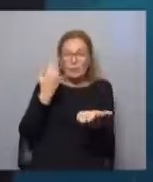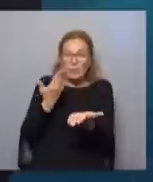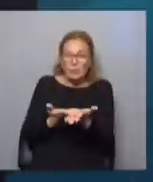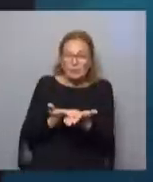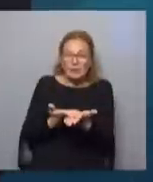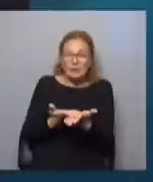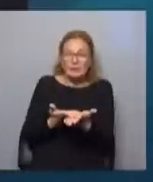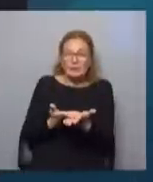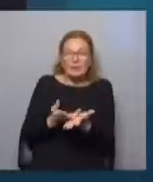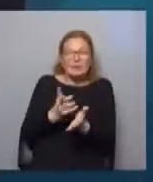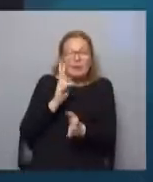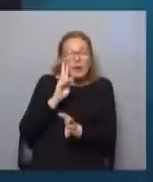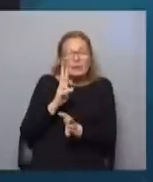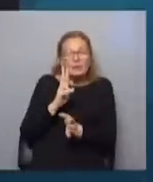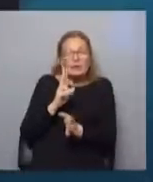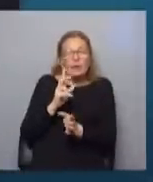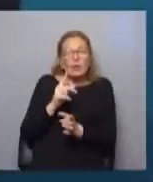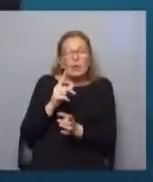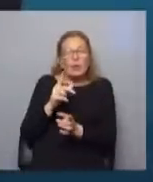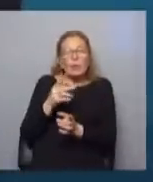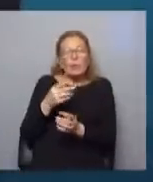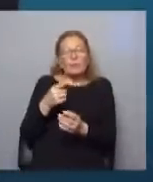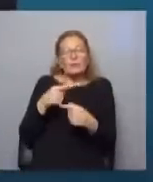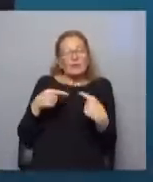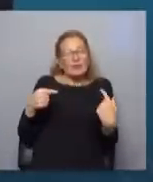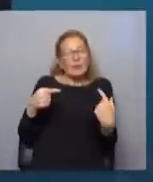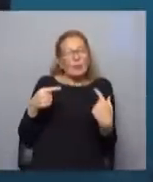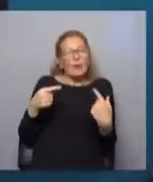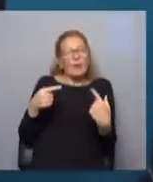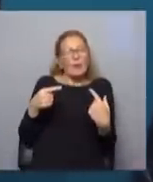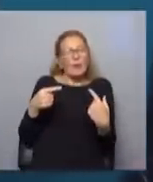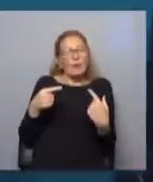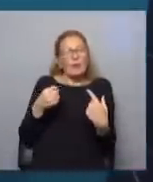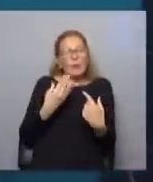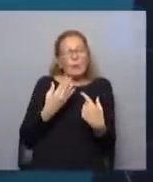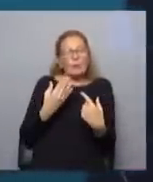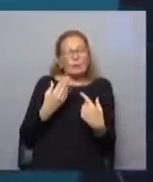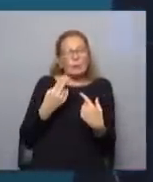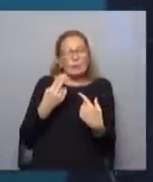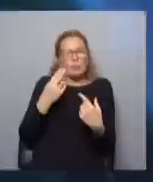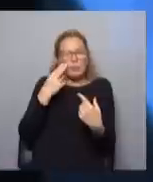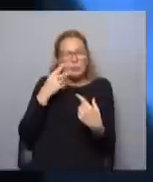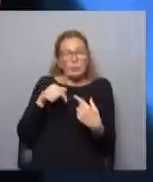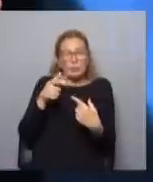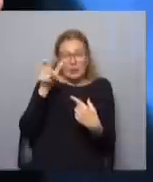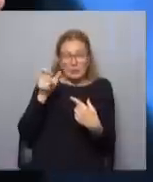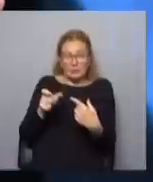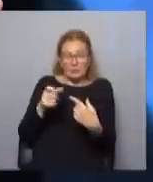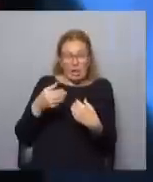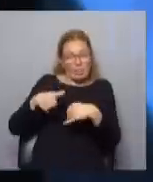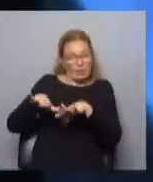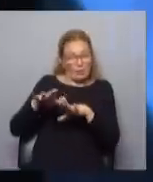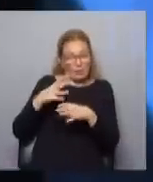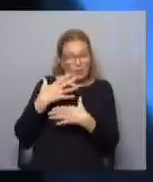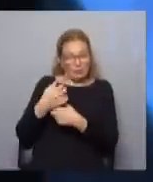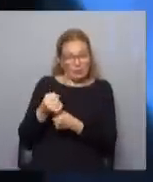de haber tenido sus evidentemente tuvo en algún momento su debilidad porque la gente después dejó de apoyarnos